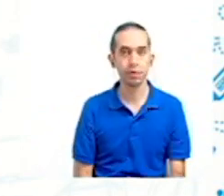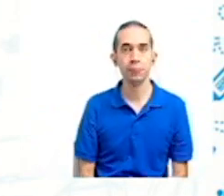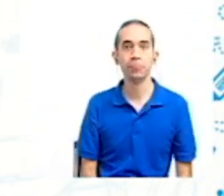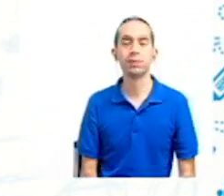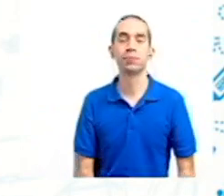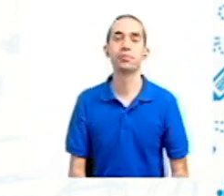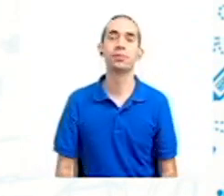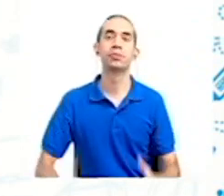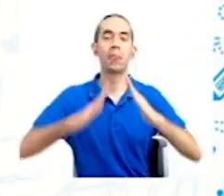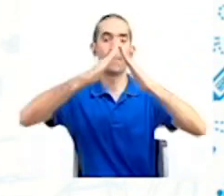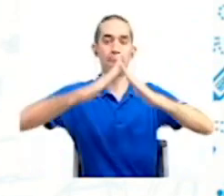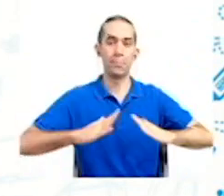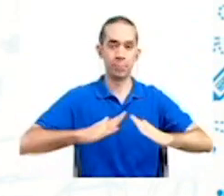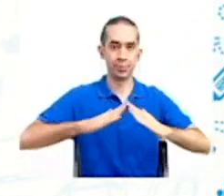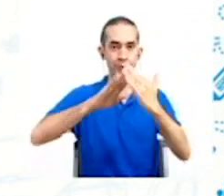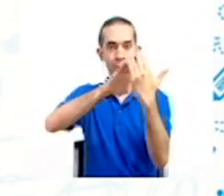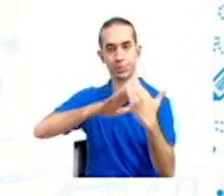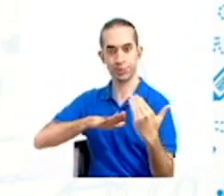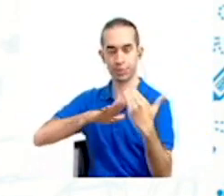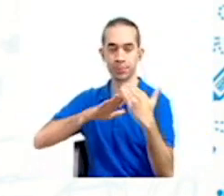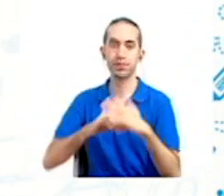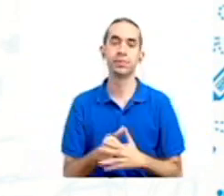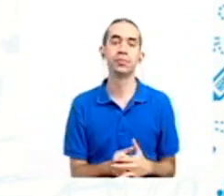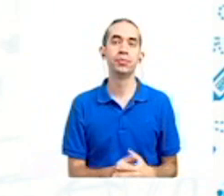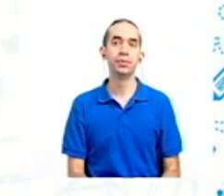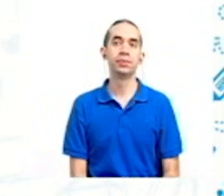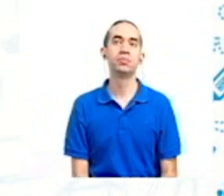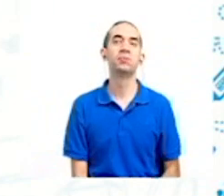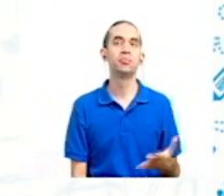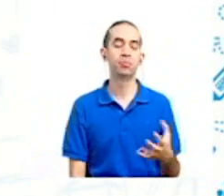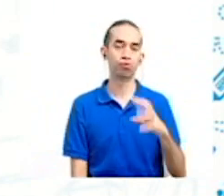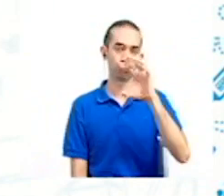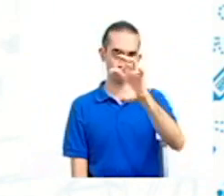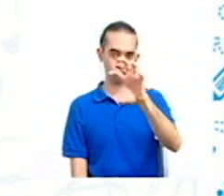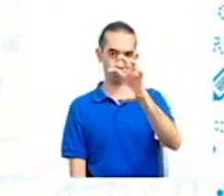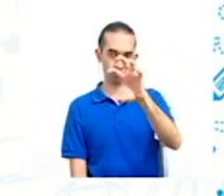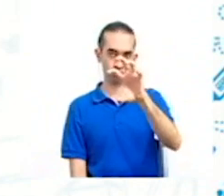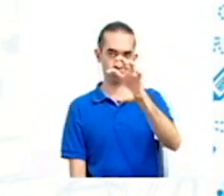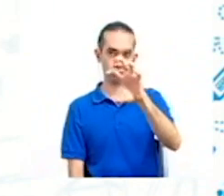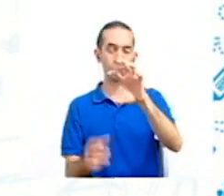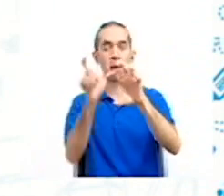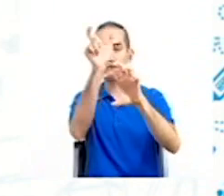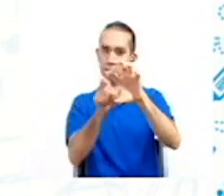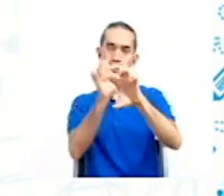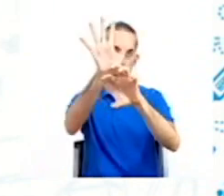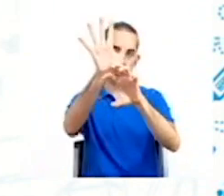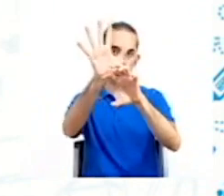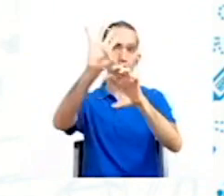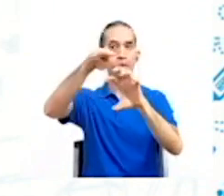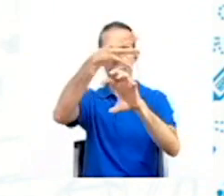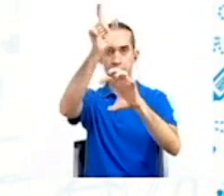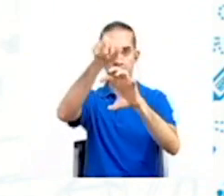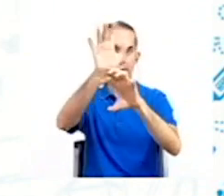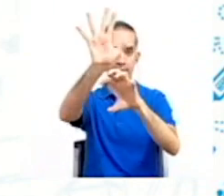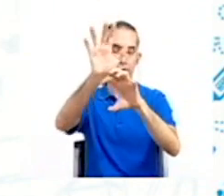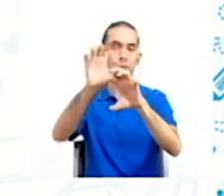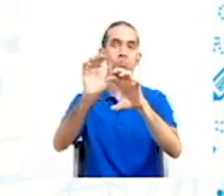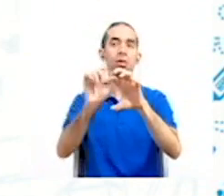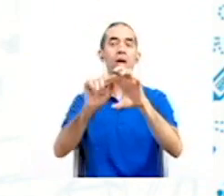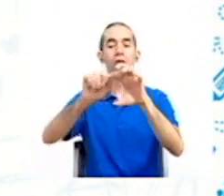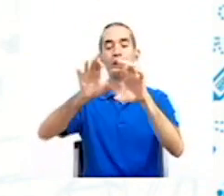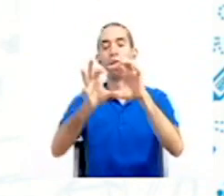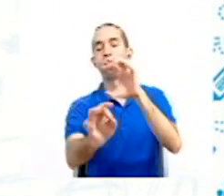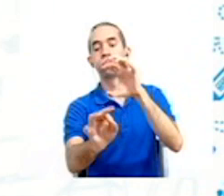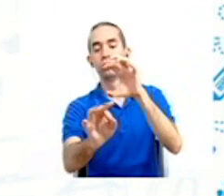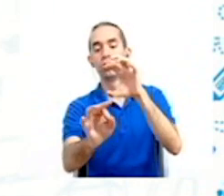El siguiente es la geometría piramidal, que es un átomo de la familia 5 con 3 enlaces a átomos, ya